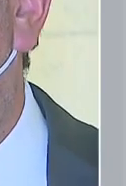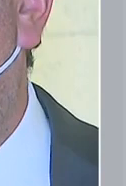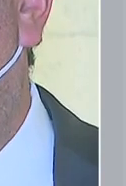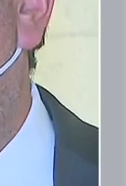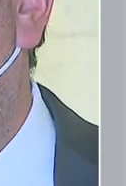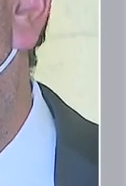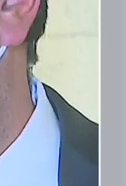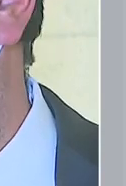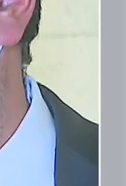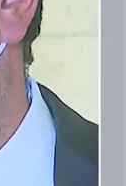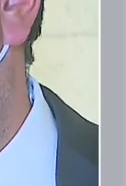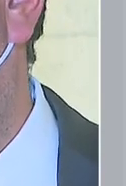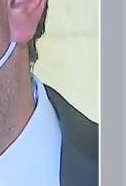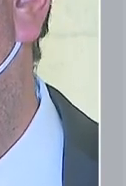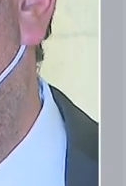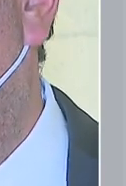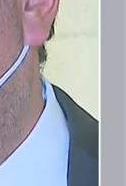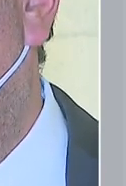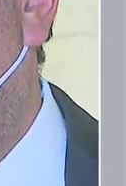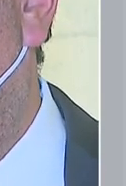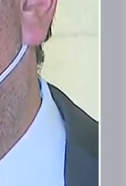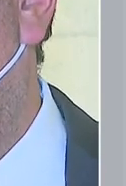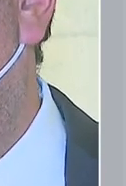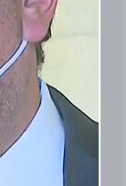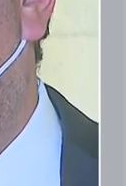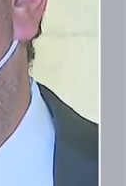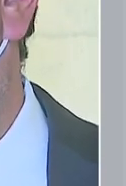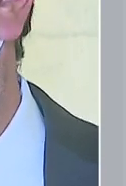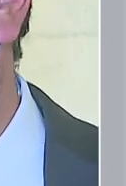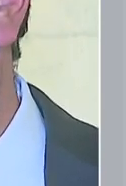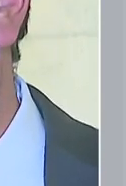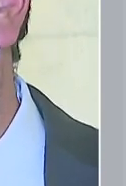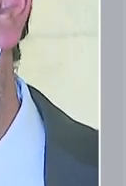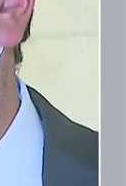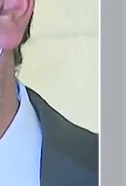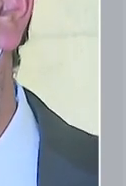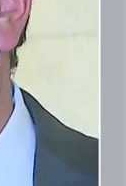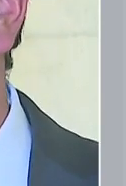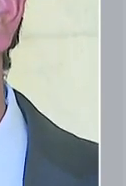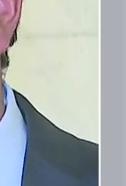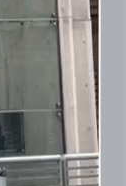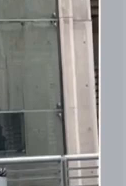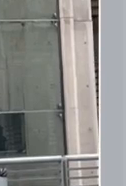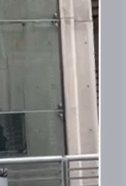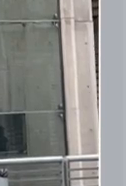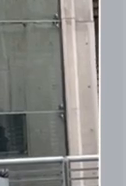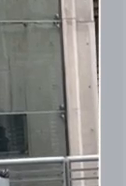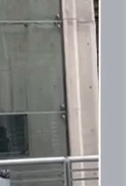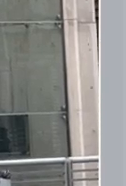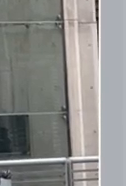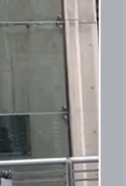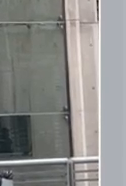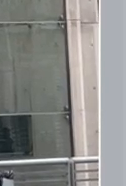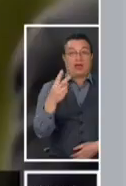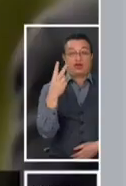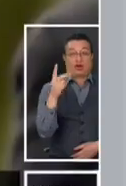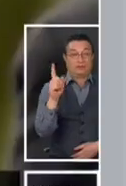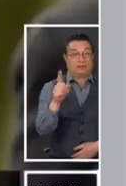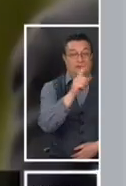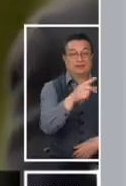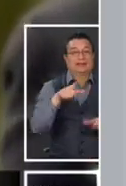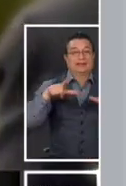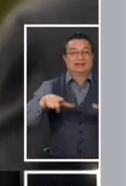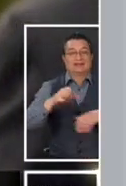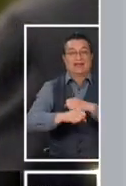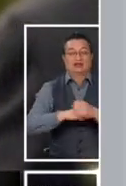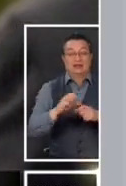público Y en este sentido por lo menos lo que se había planteado desde el senado era que la persona que propusiera el presidente fuera una persona que conociera